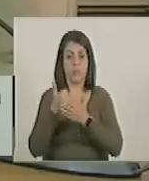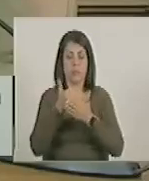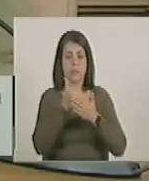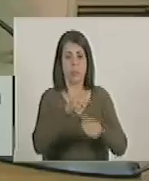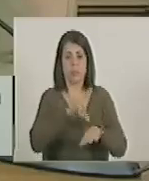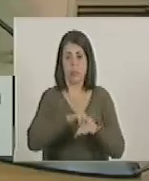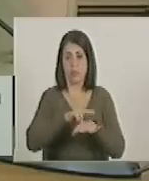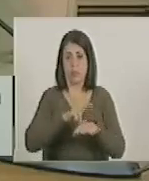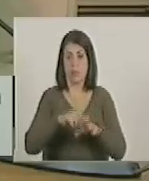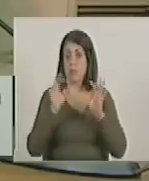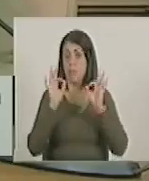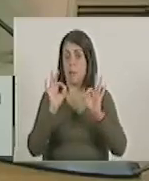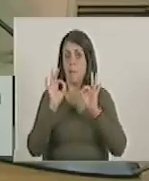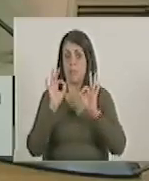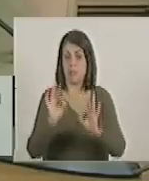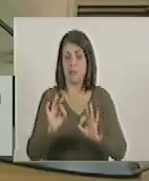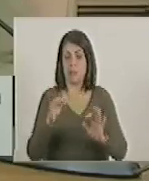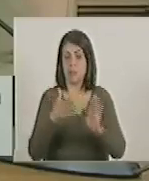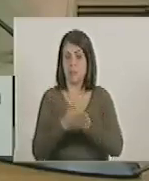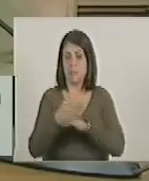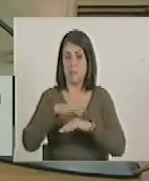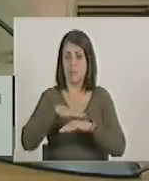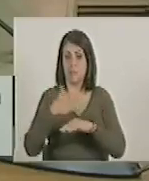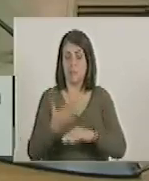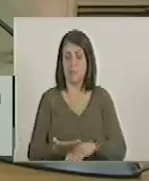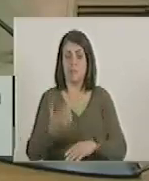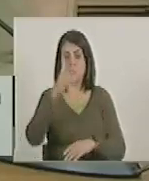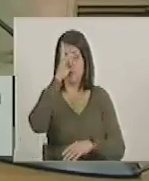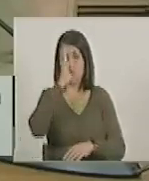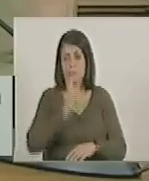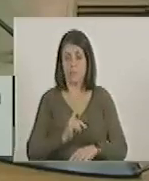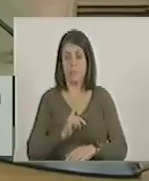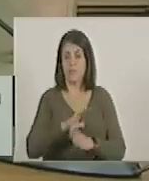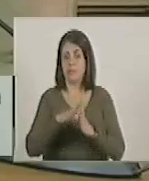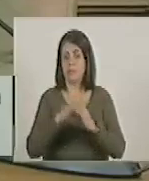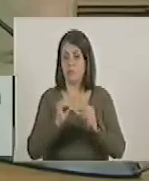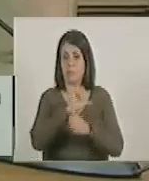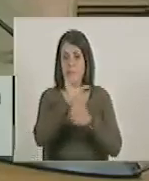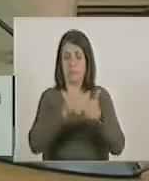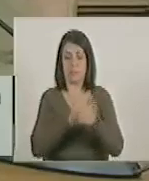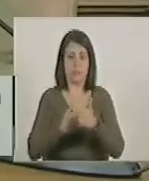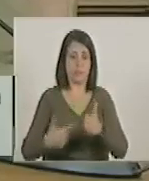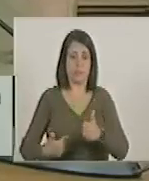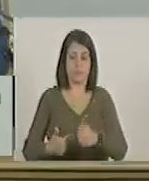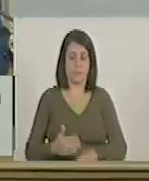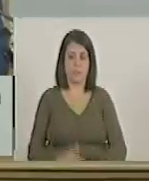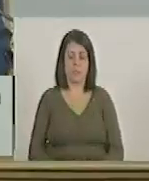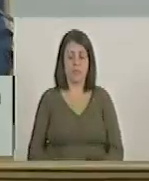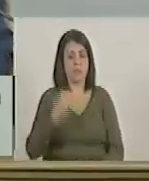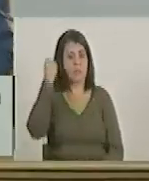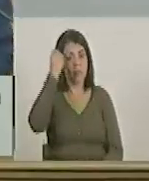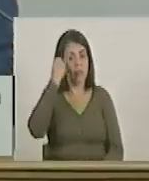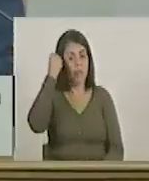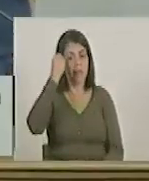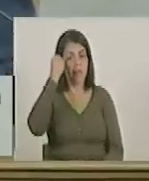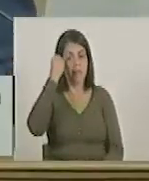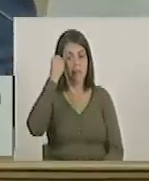tratamientos médicos especiales referidos a su discapacidad. Es todo, ciudadano vicepresidente. En